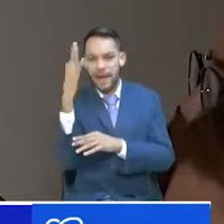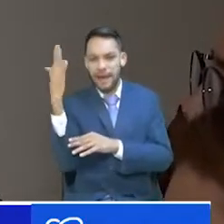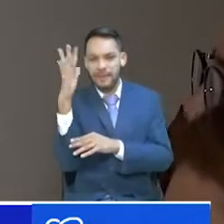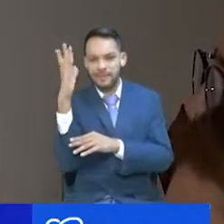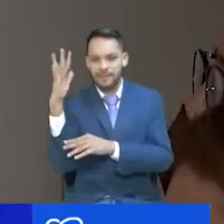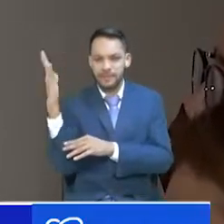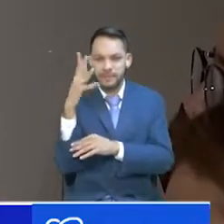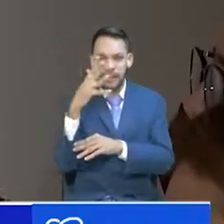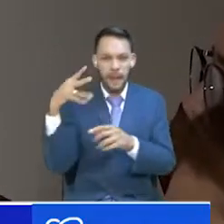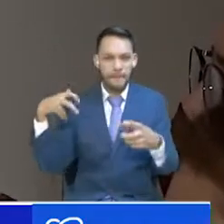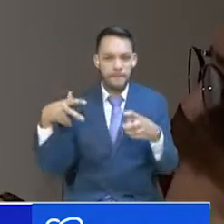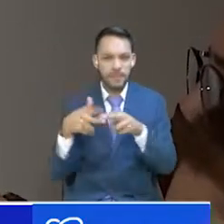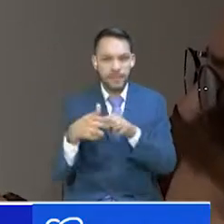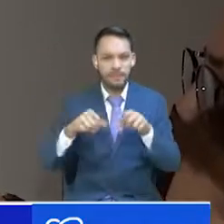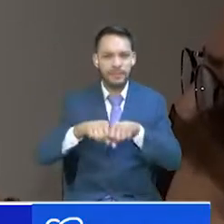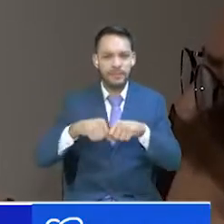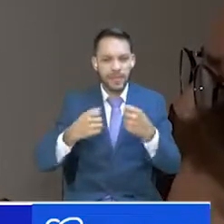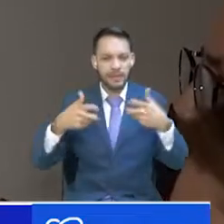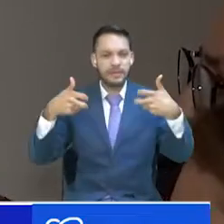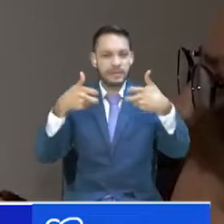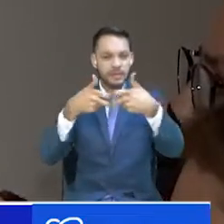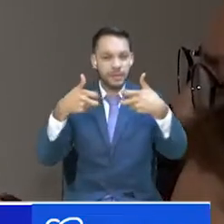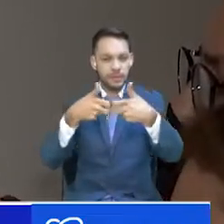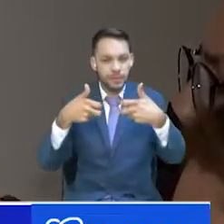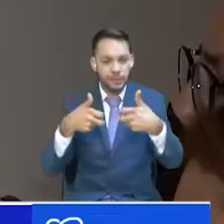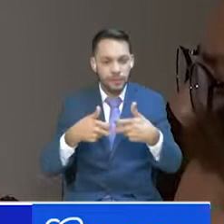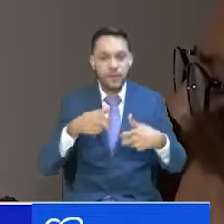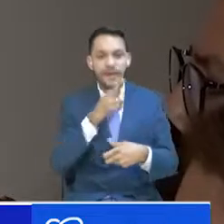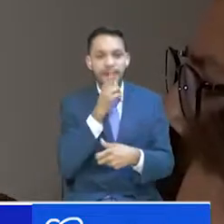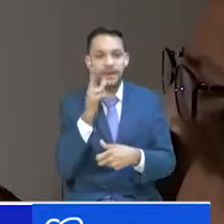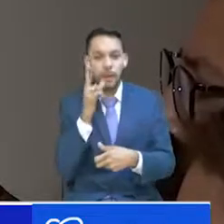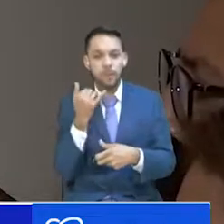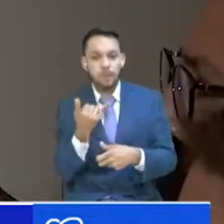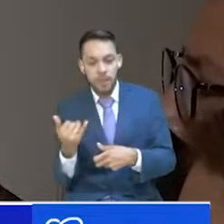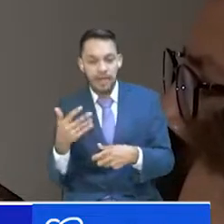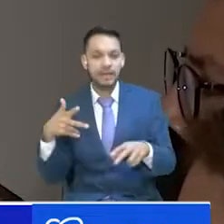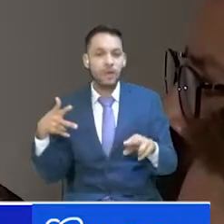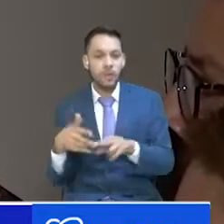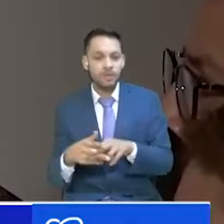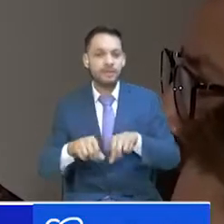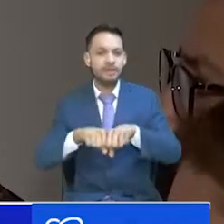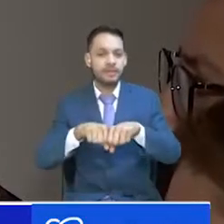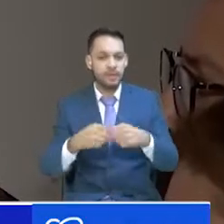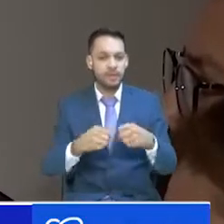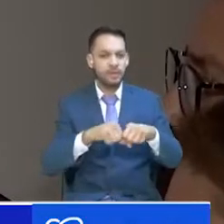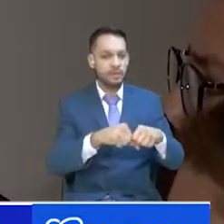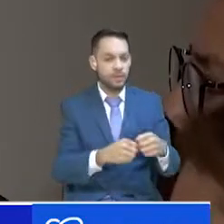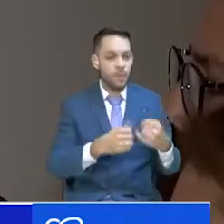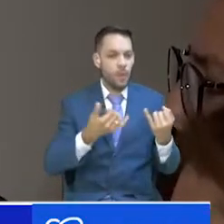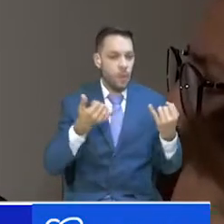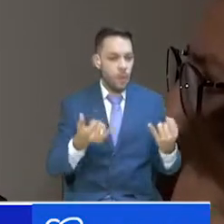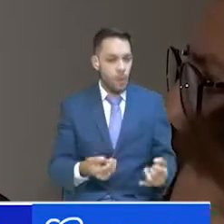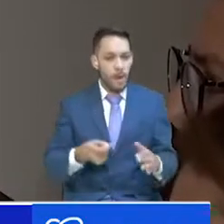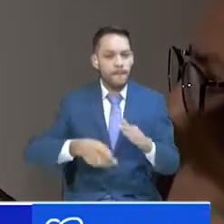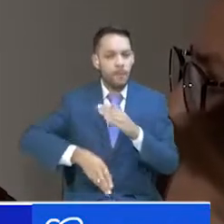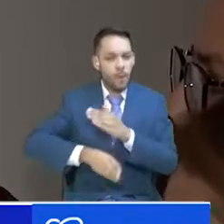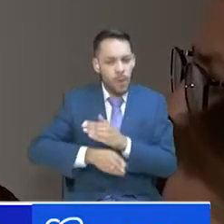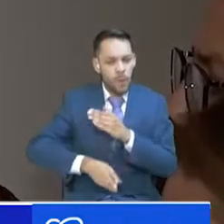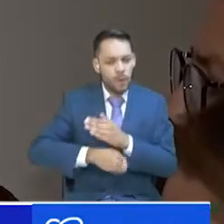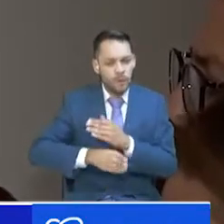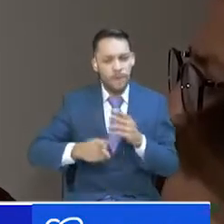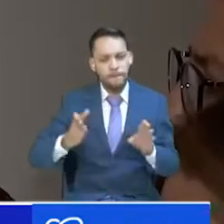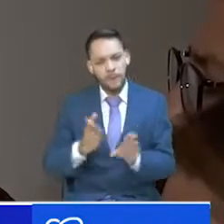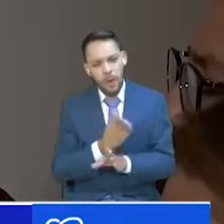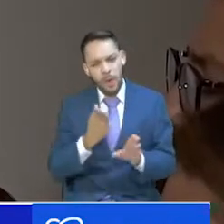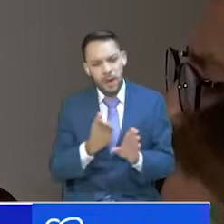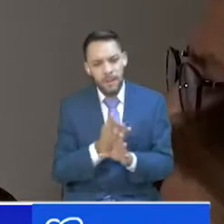70% de nuestras redes está ubicada en zona rural pero contarles que hoy pues a pesar de la crisis y del